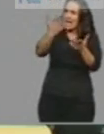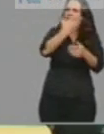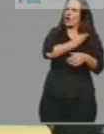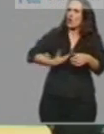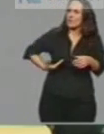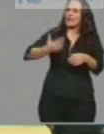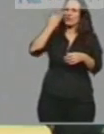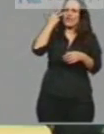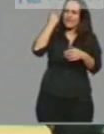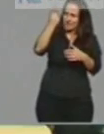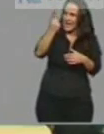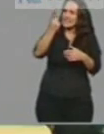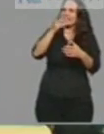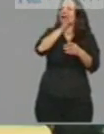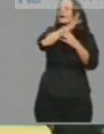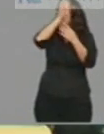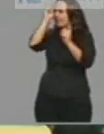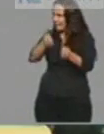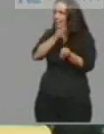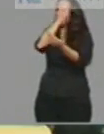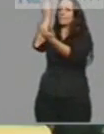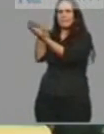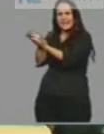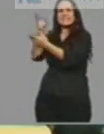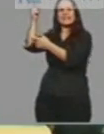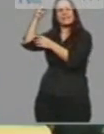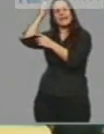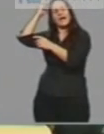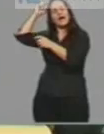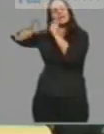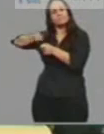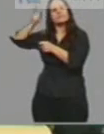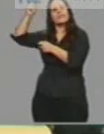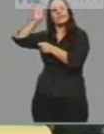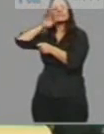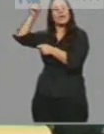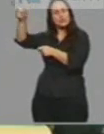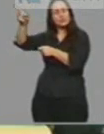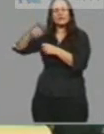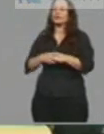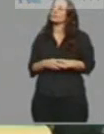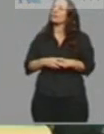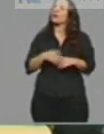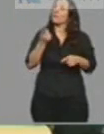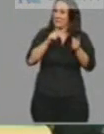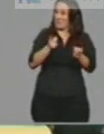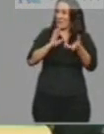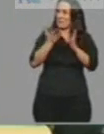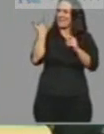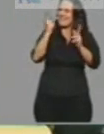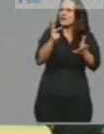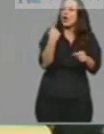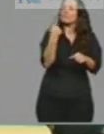la Corte Suprema de los Estados Unidos. Pero también, como les decía, y como no podemos tener una espada de Damocles